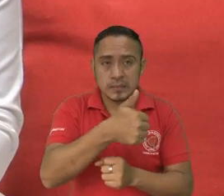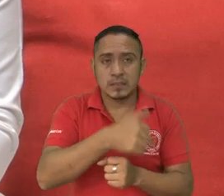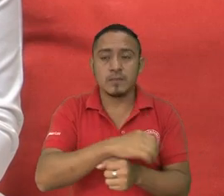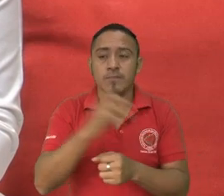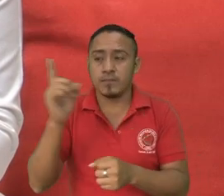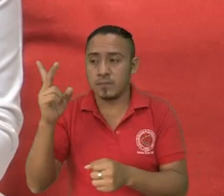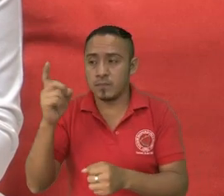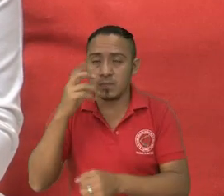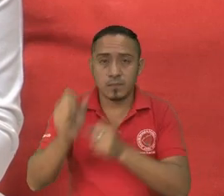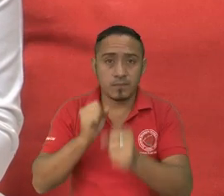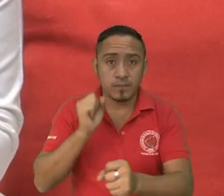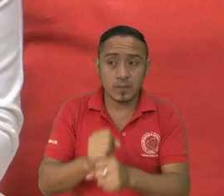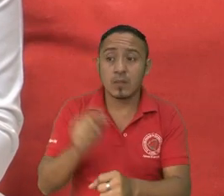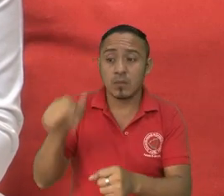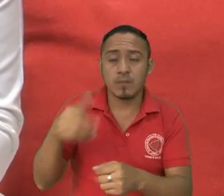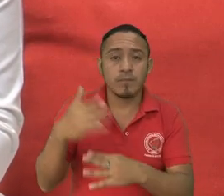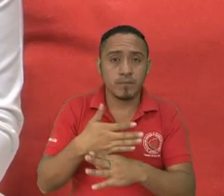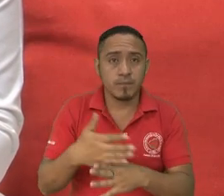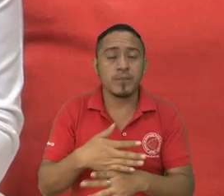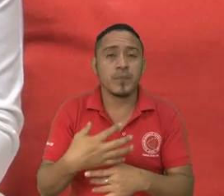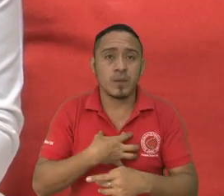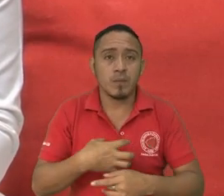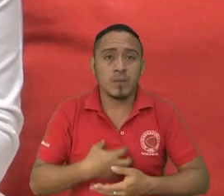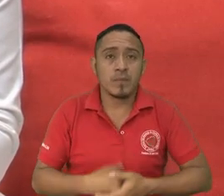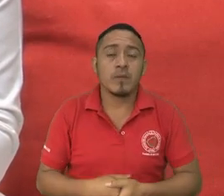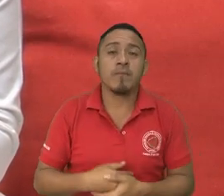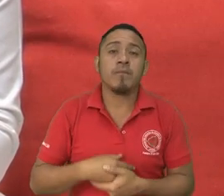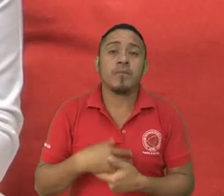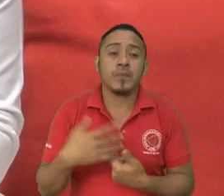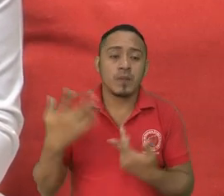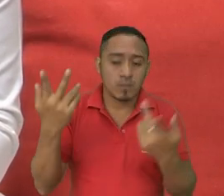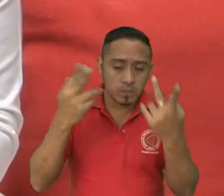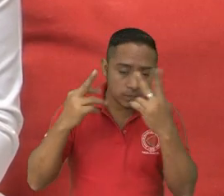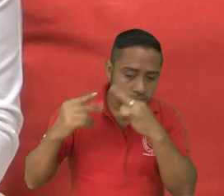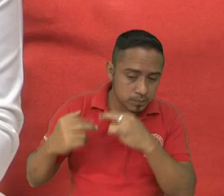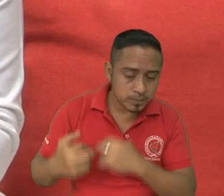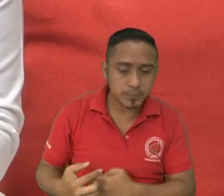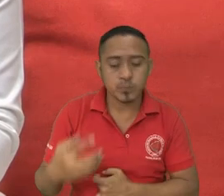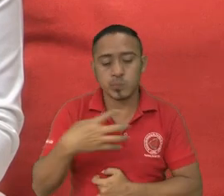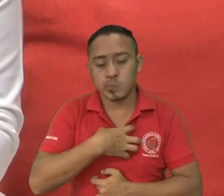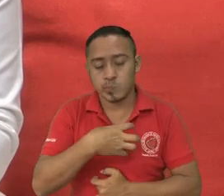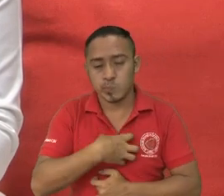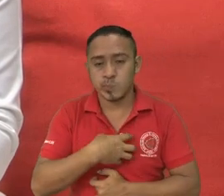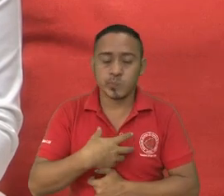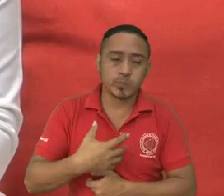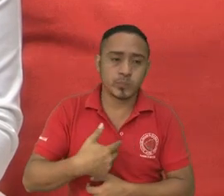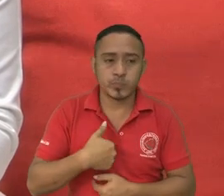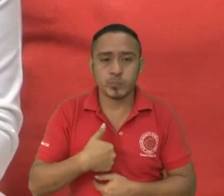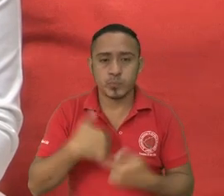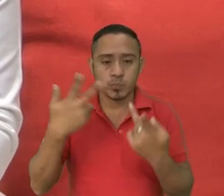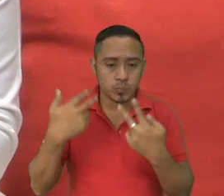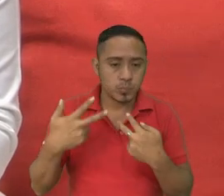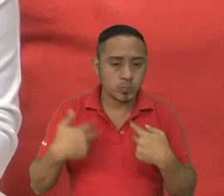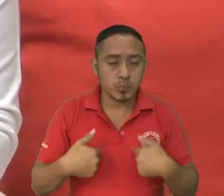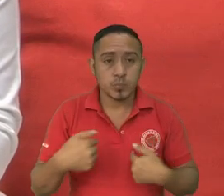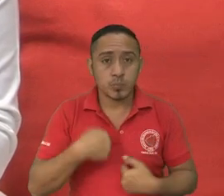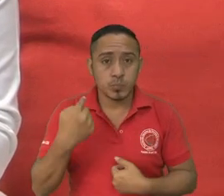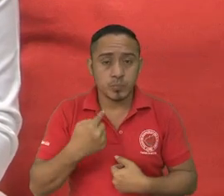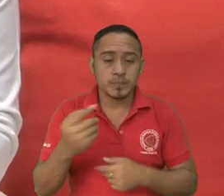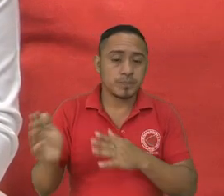ahí es donde hay la diferencia también, donde ellos se van autovalorizando, se van autoevaluando.